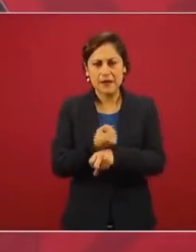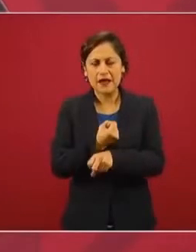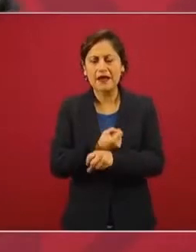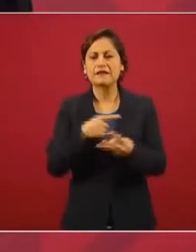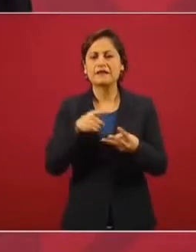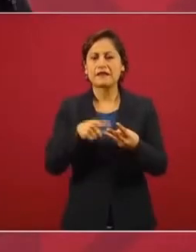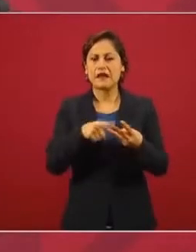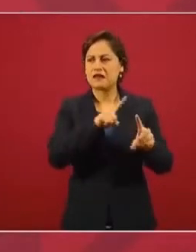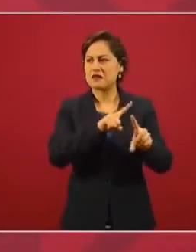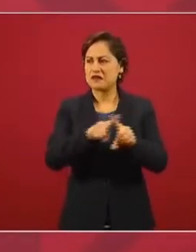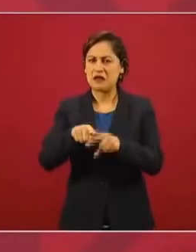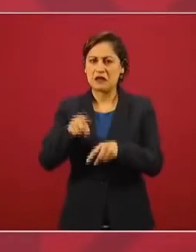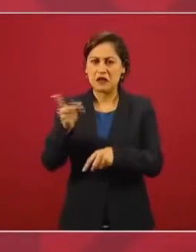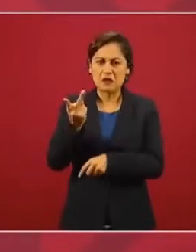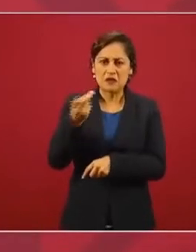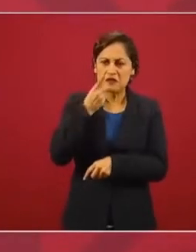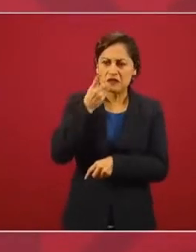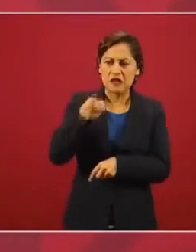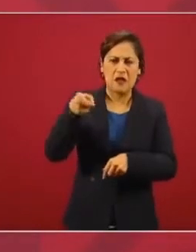Así